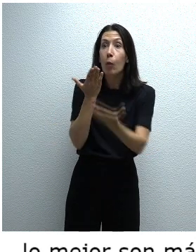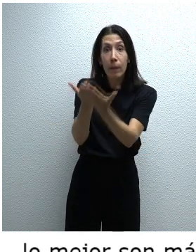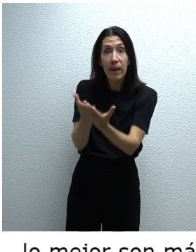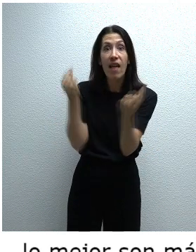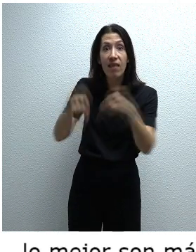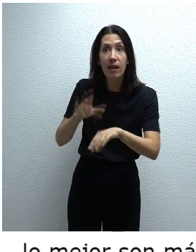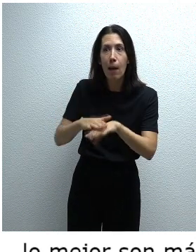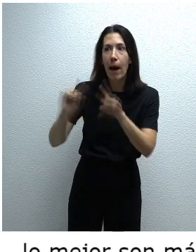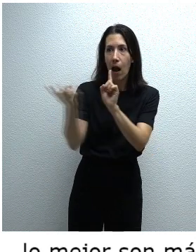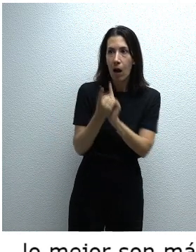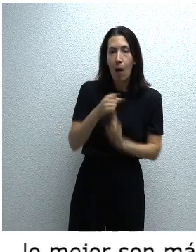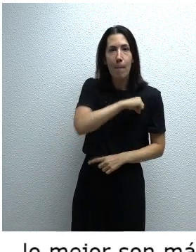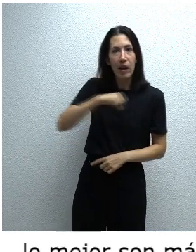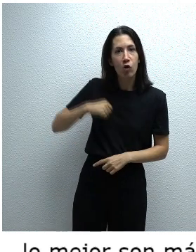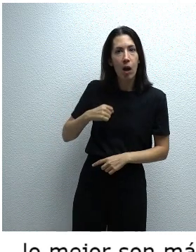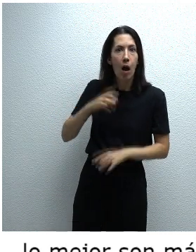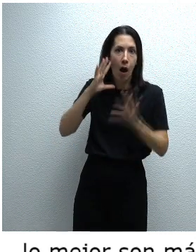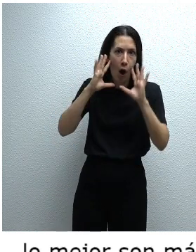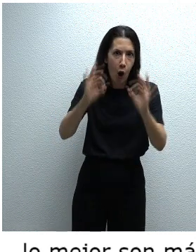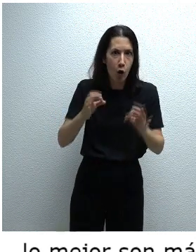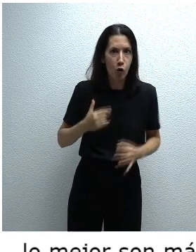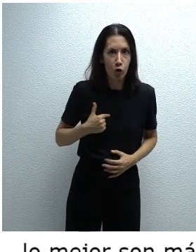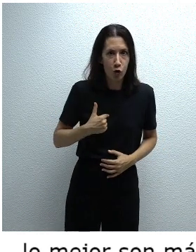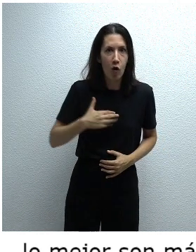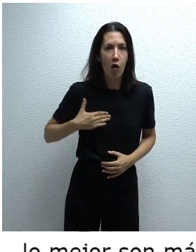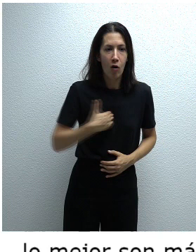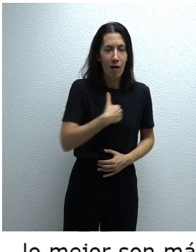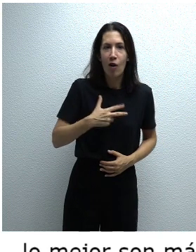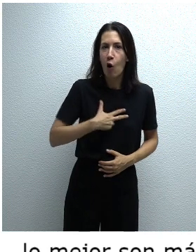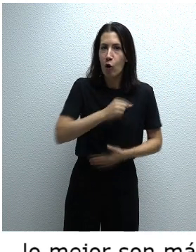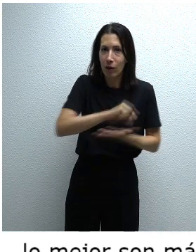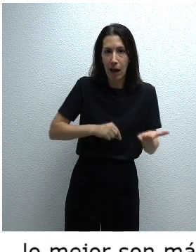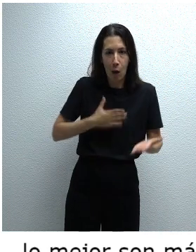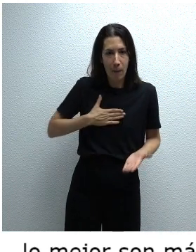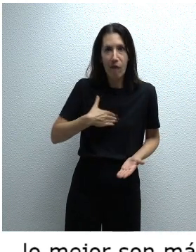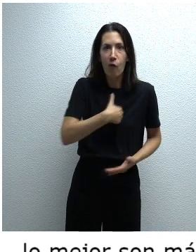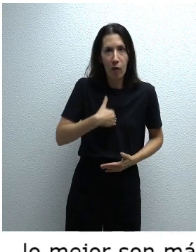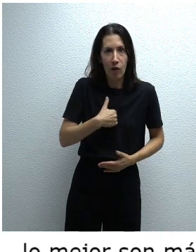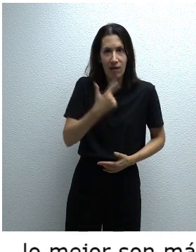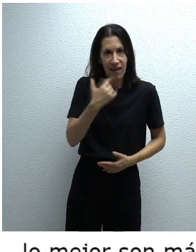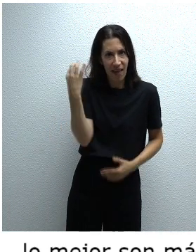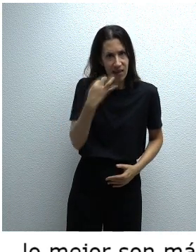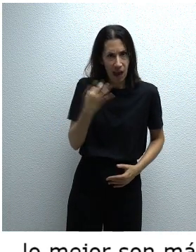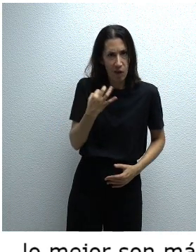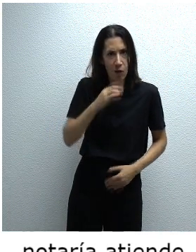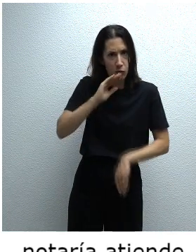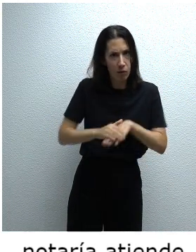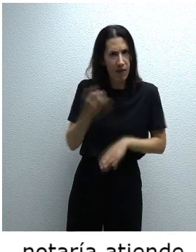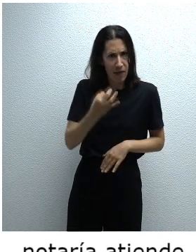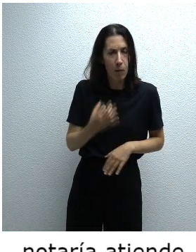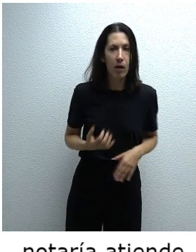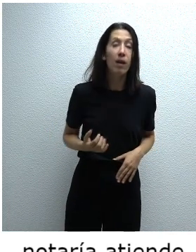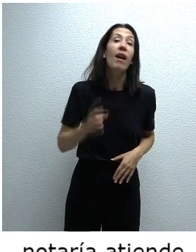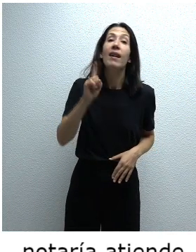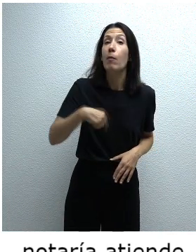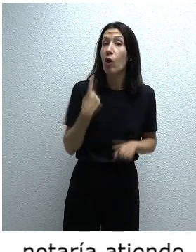por parte del notario, evidentemente está obligado con arreglo a nuestro estatus y nuestra función a hacerlo. Y además ten en cuenta, y algo que me